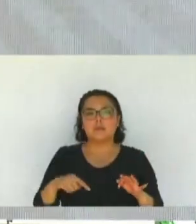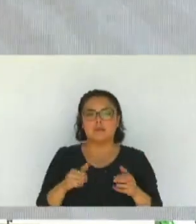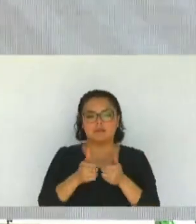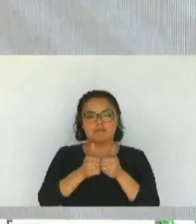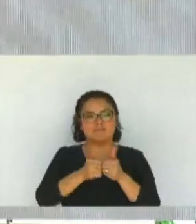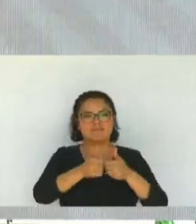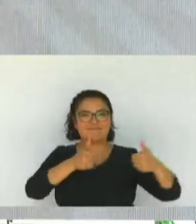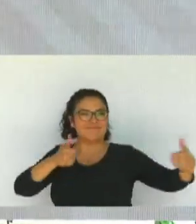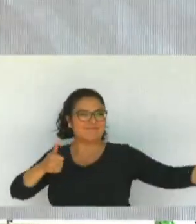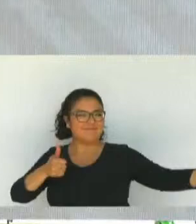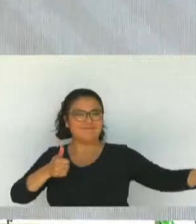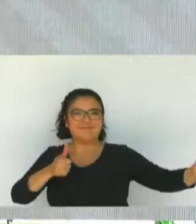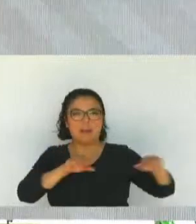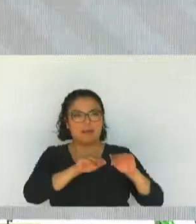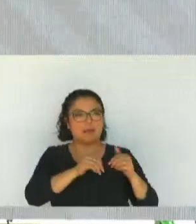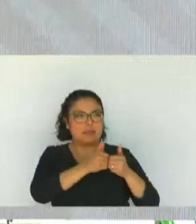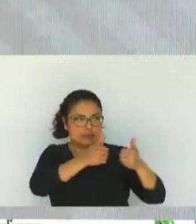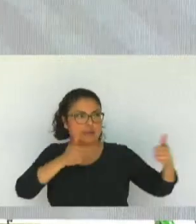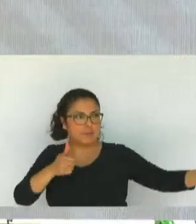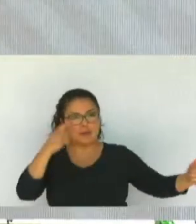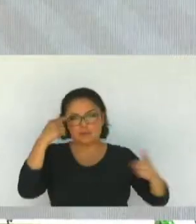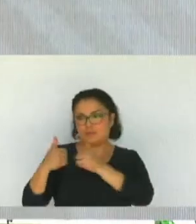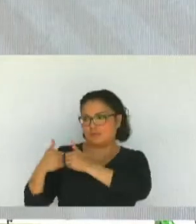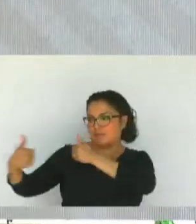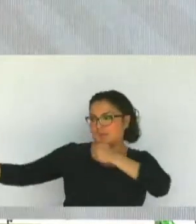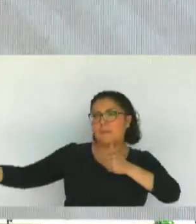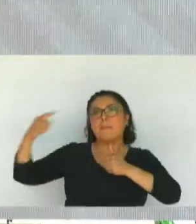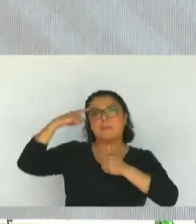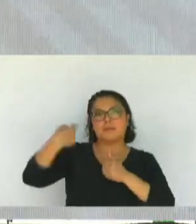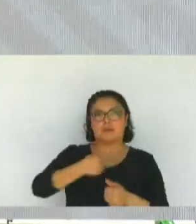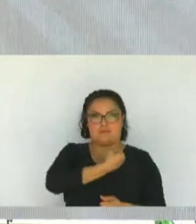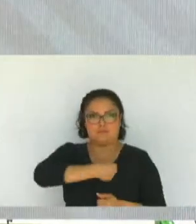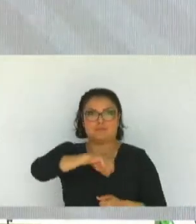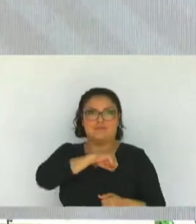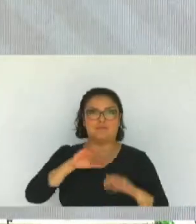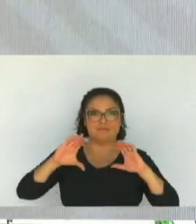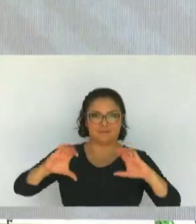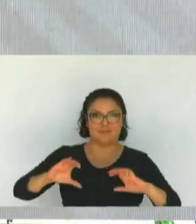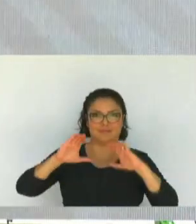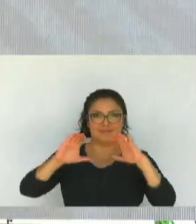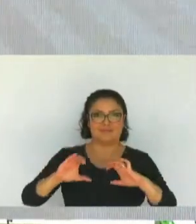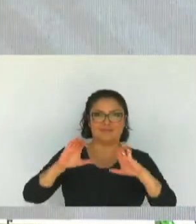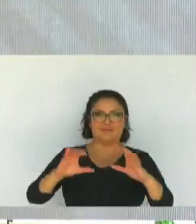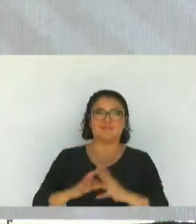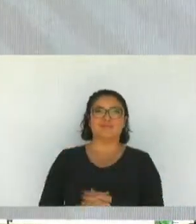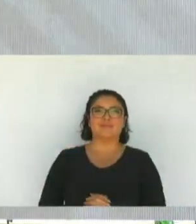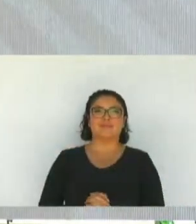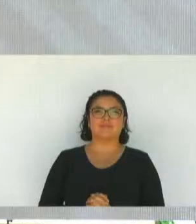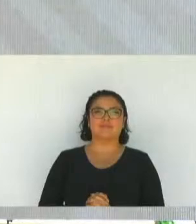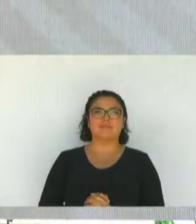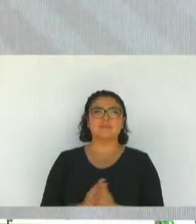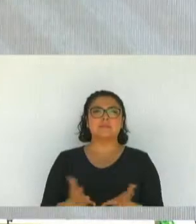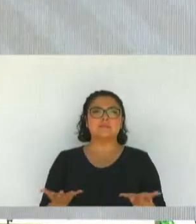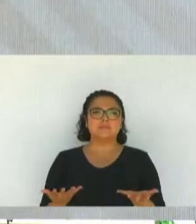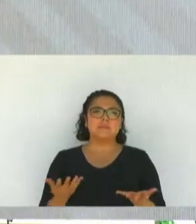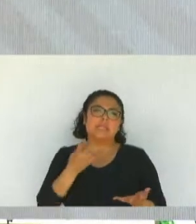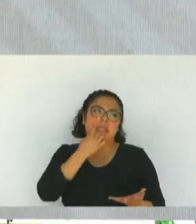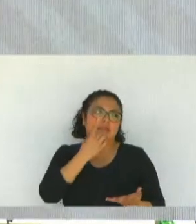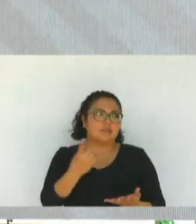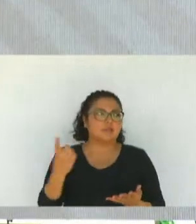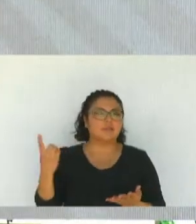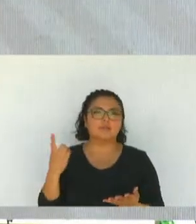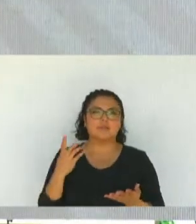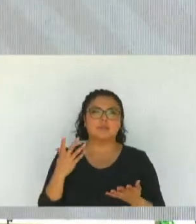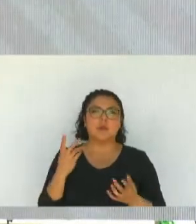a partir del 1 de junio y su instrumentación, se dijo, iba a ser progresiva. Y